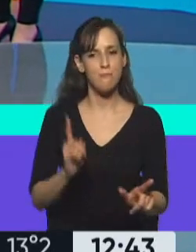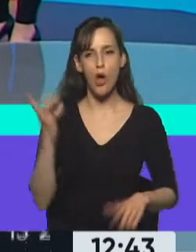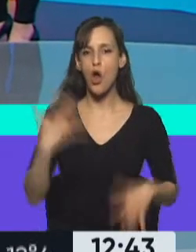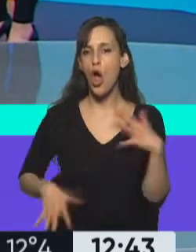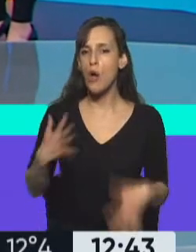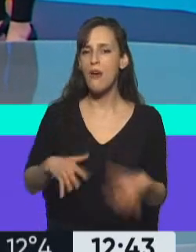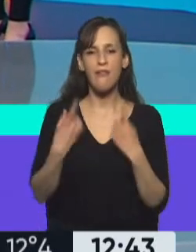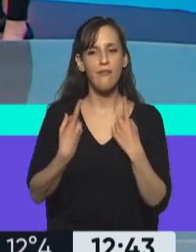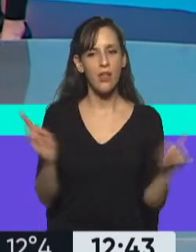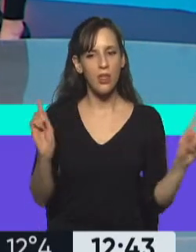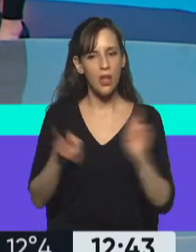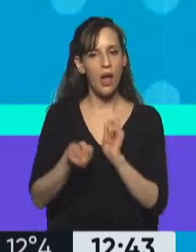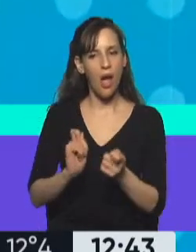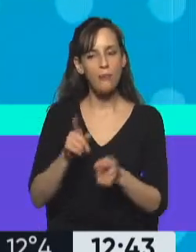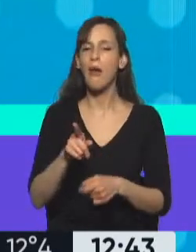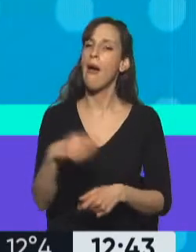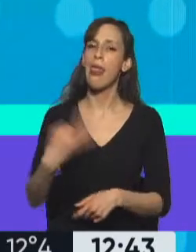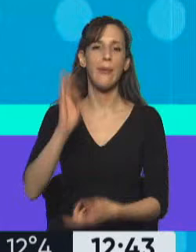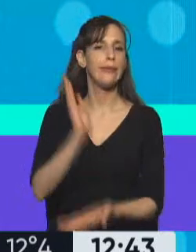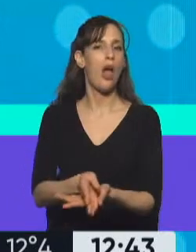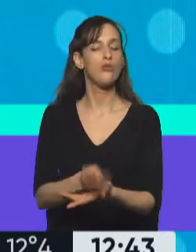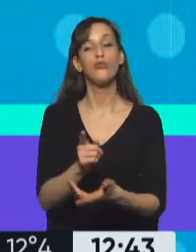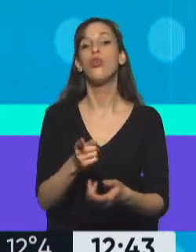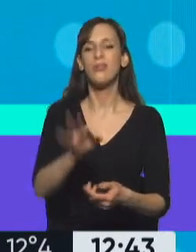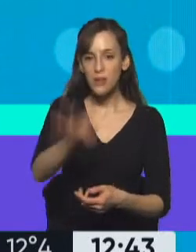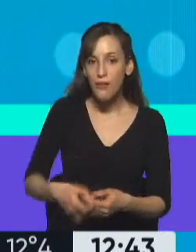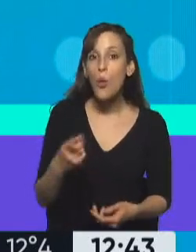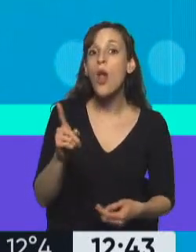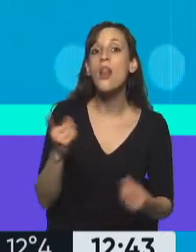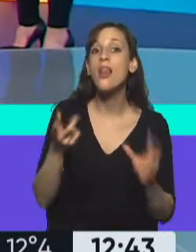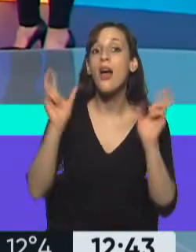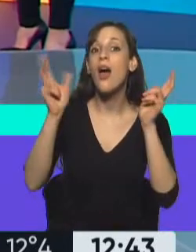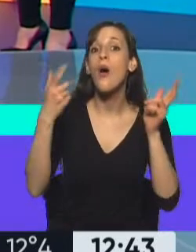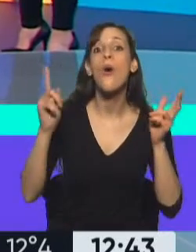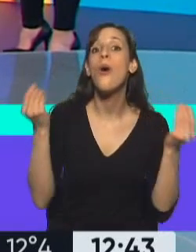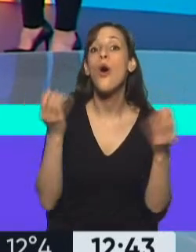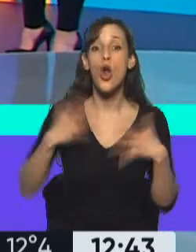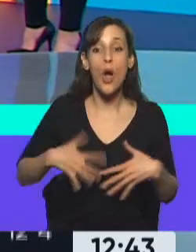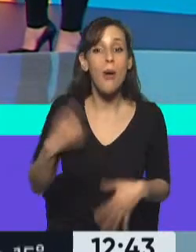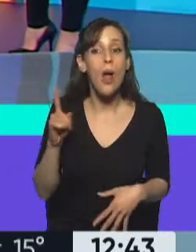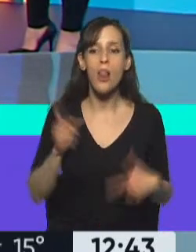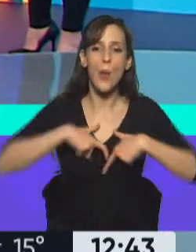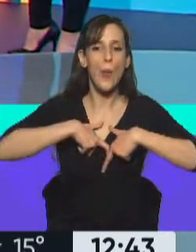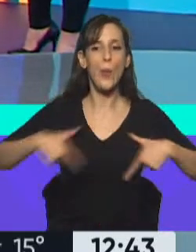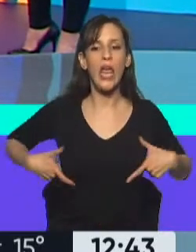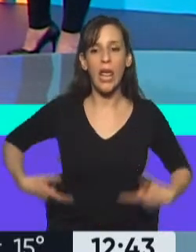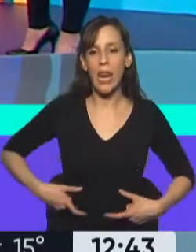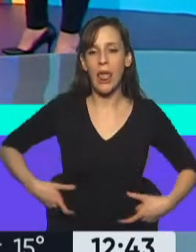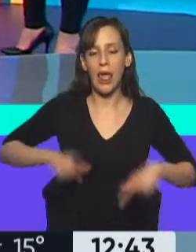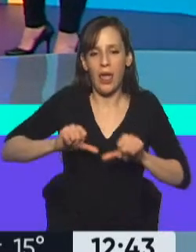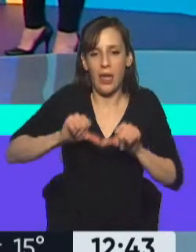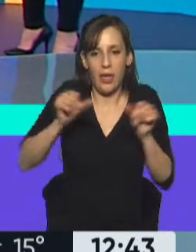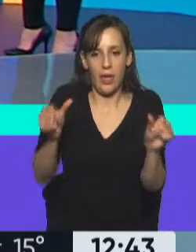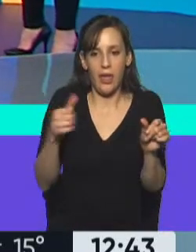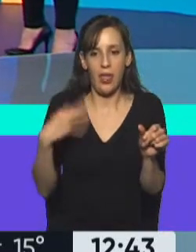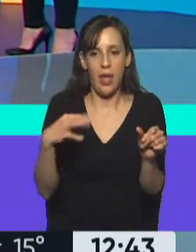debían usar. ¿Sabes cuál era el uniforme que tenían que usar para jugar al vóley? Bikini. Claro, Tenían que jugar en bikini. Sí. Bueno, no se pusieron la